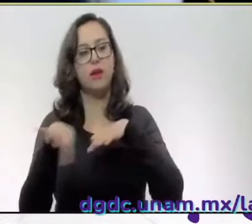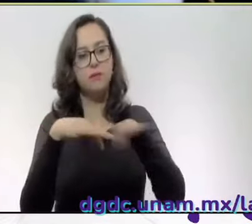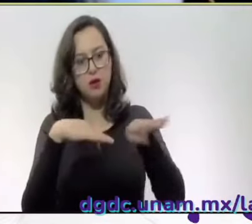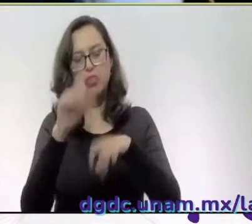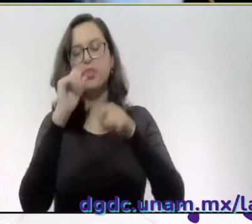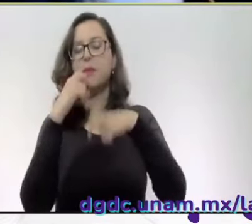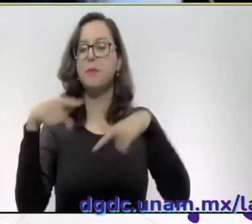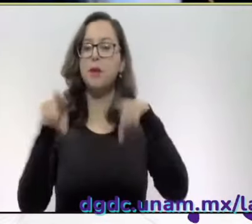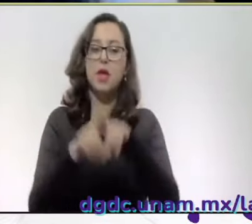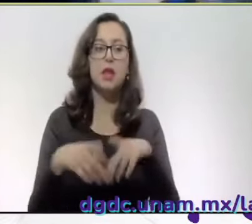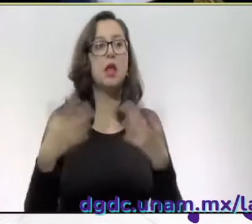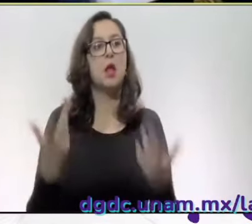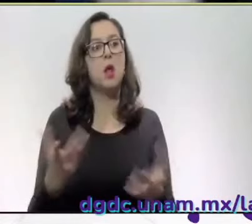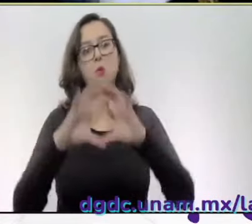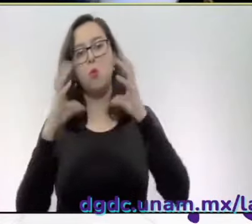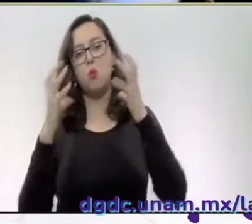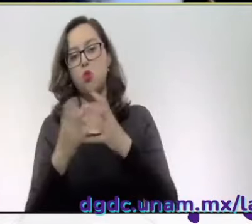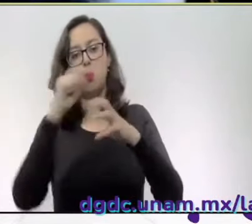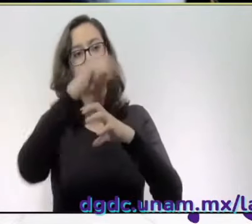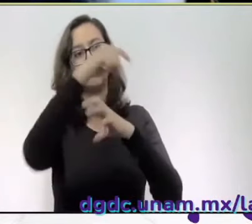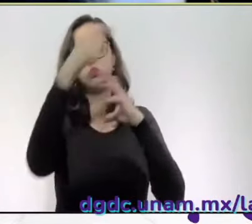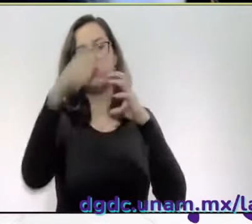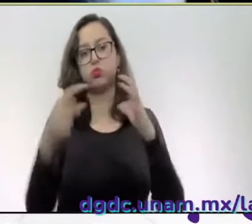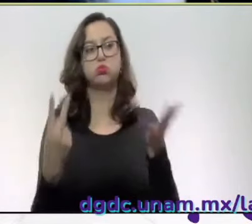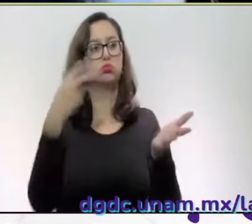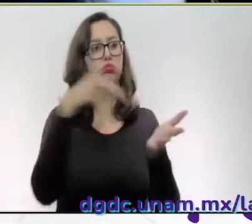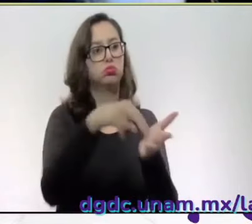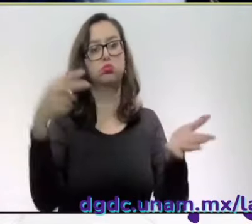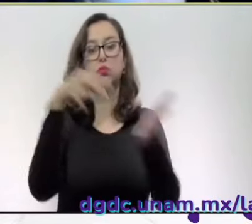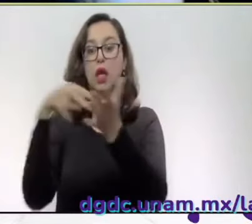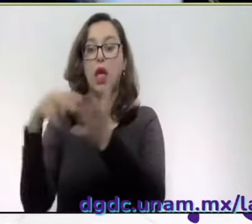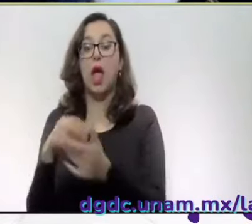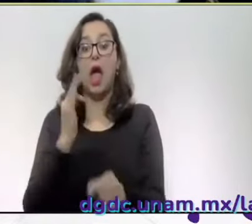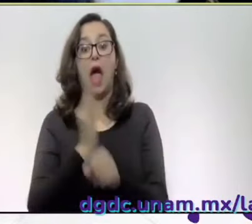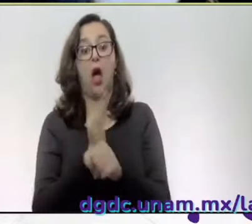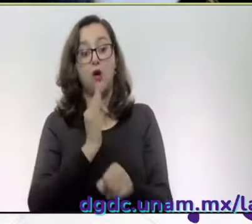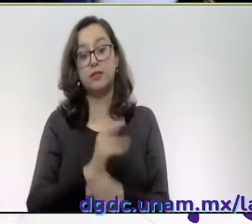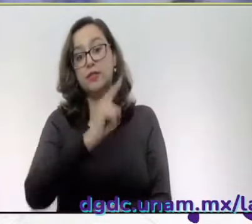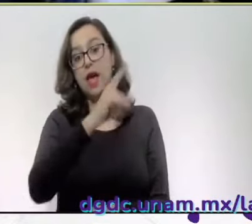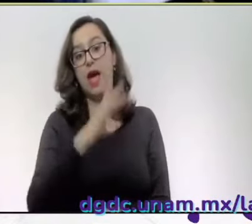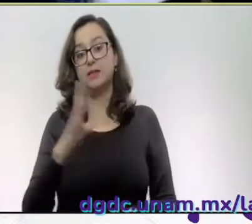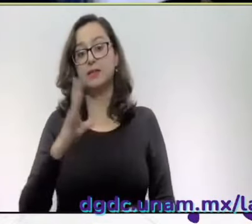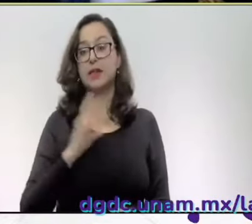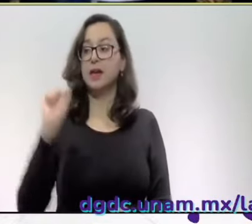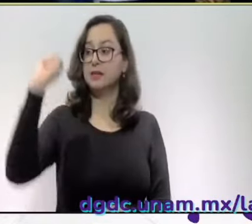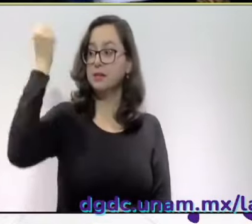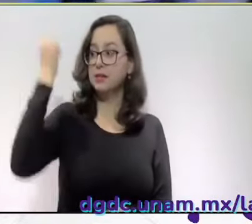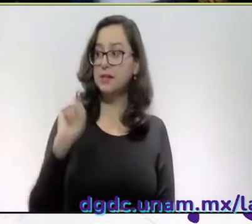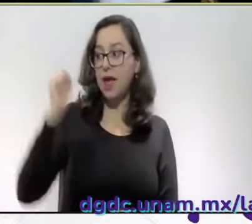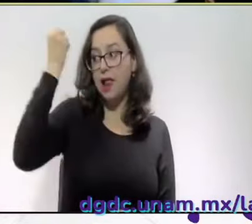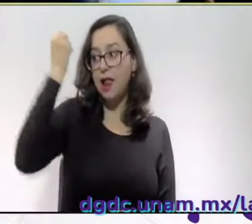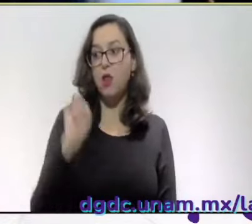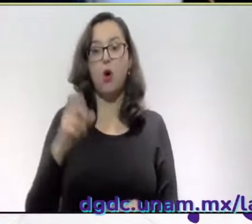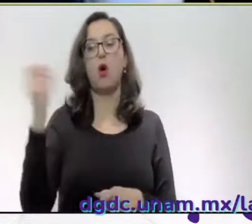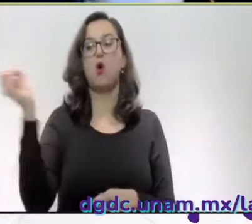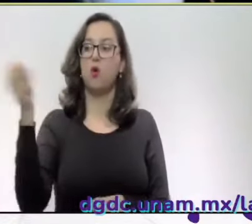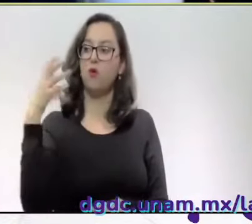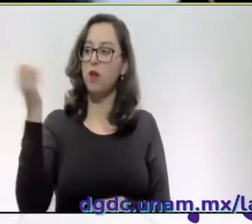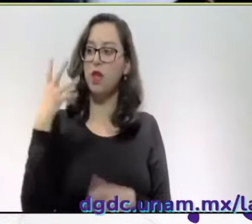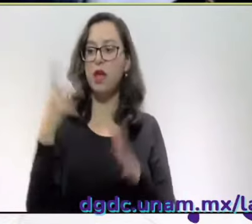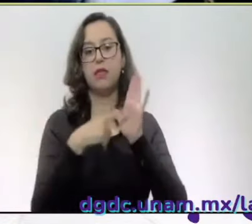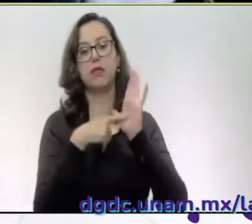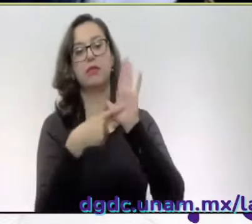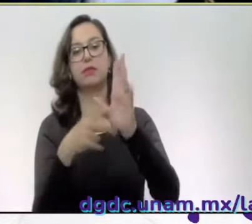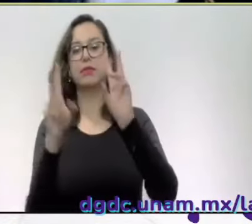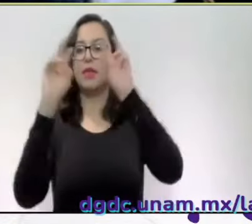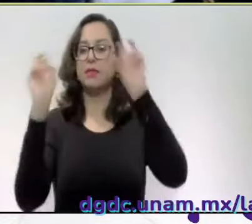en distintas partes del mundo. Ahorita nos contaba que está en Sinaloa, justamente, dando conferencias, espectáculos de ciencia, que es lo